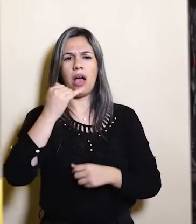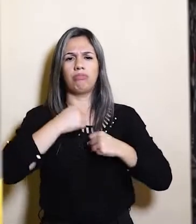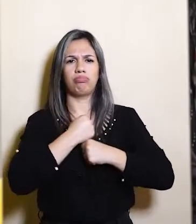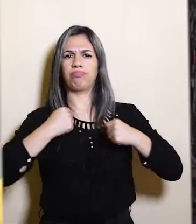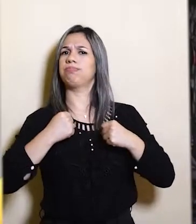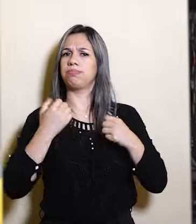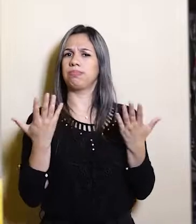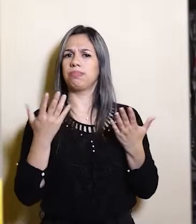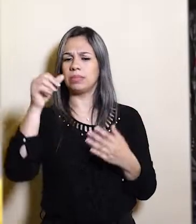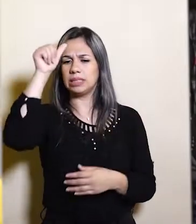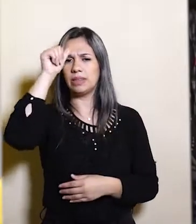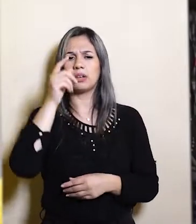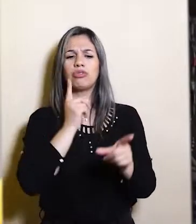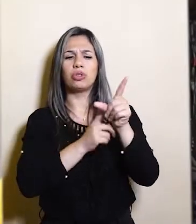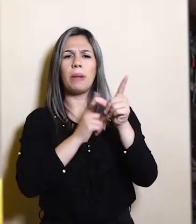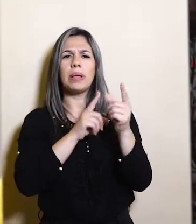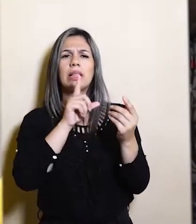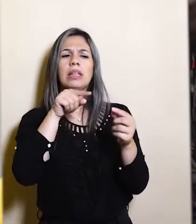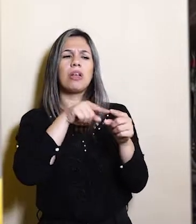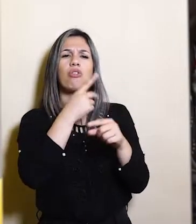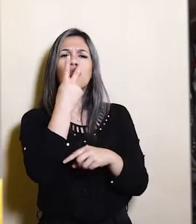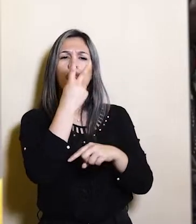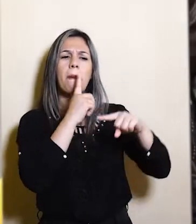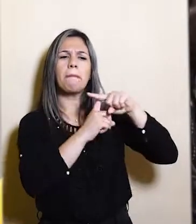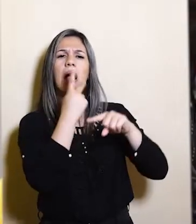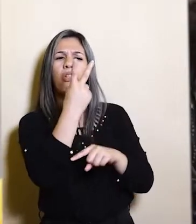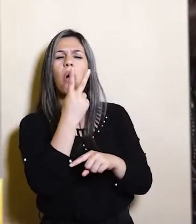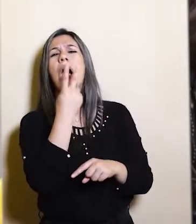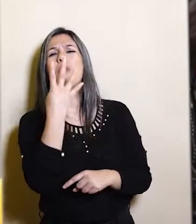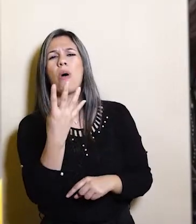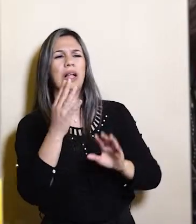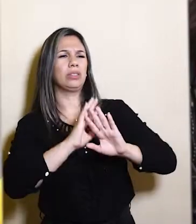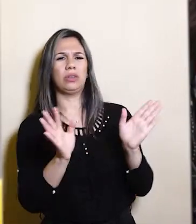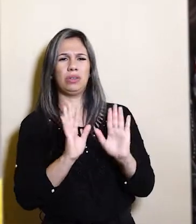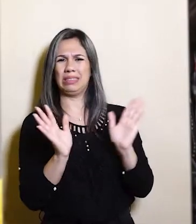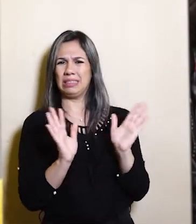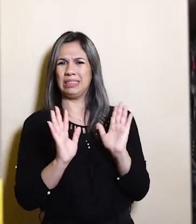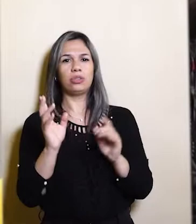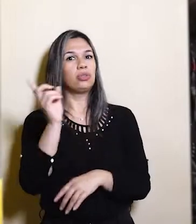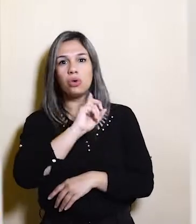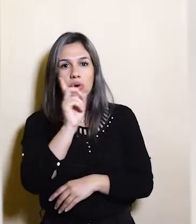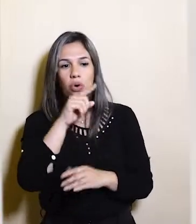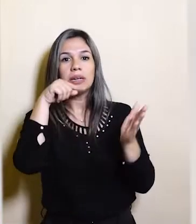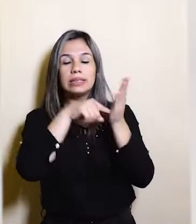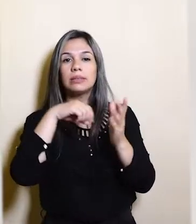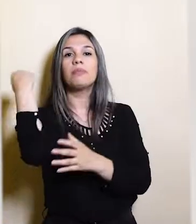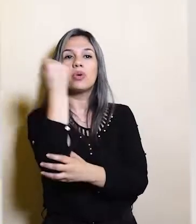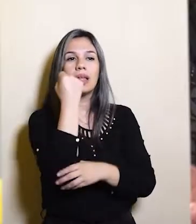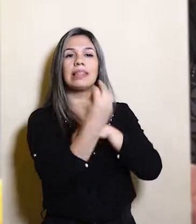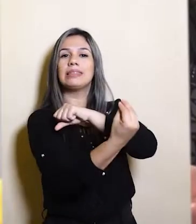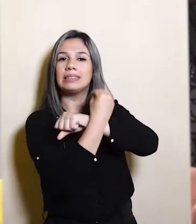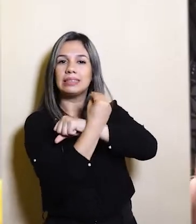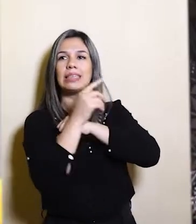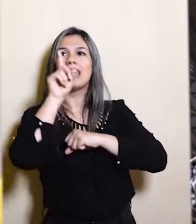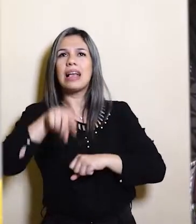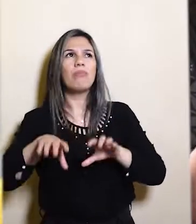solo aprender de un libro cuánto es 2 + 2, sino es empoderarte con esa información. Claro. Y yo creo que eso es importante en el mundo en que